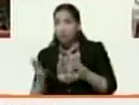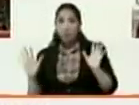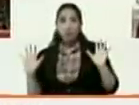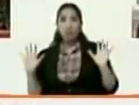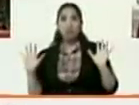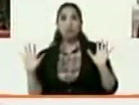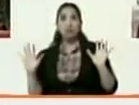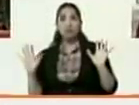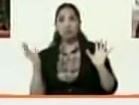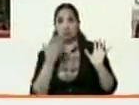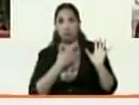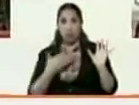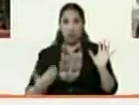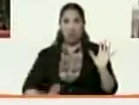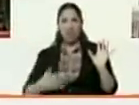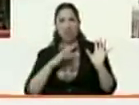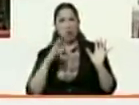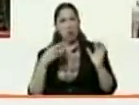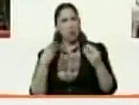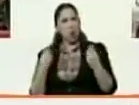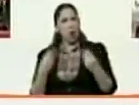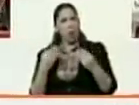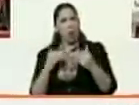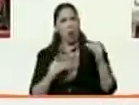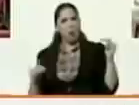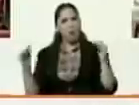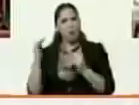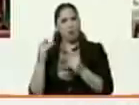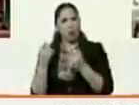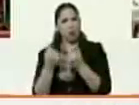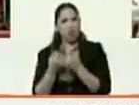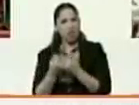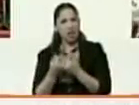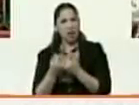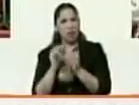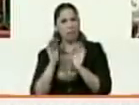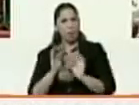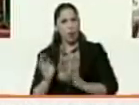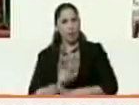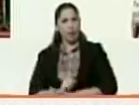era presidente de la República, ¿cómo es que aumentó su patrimonio de la manera que lo aumentó?